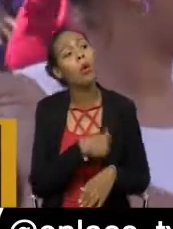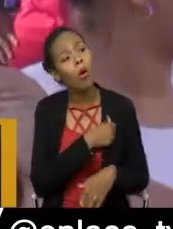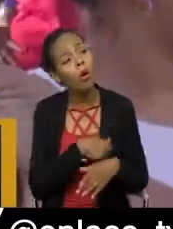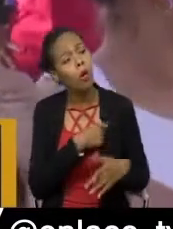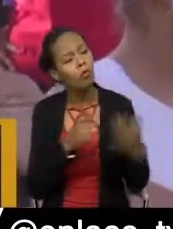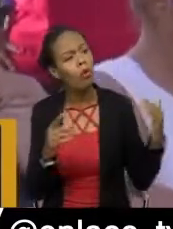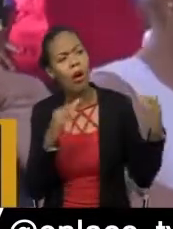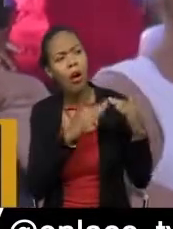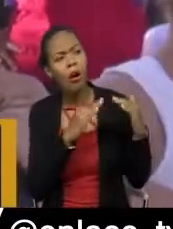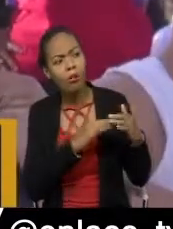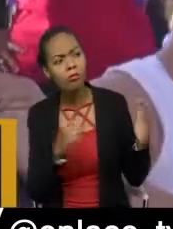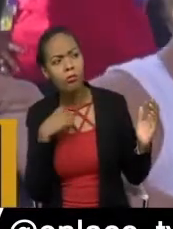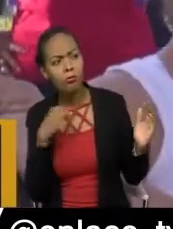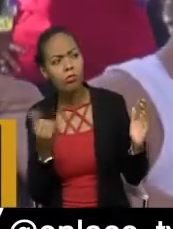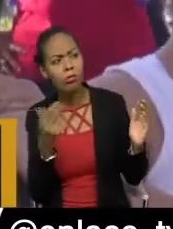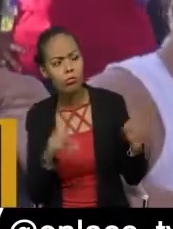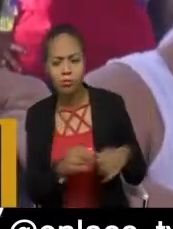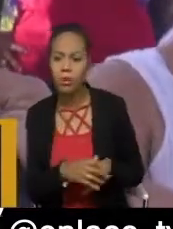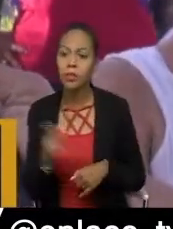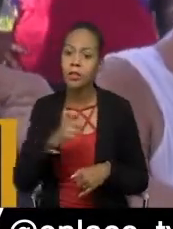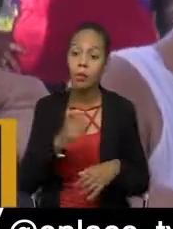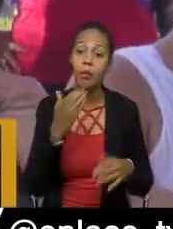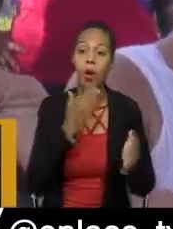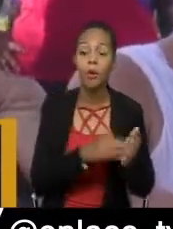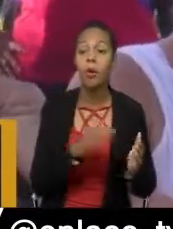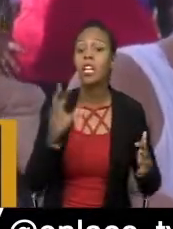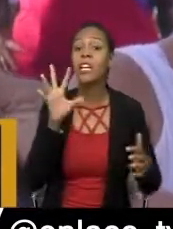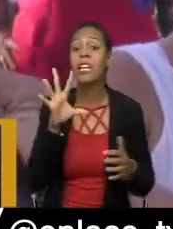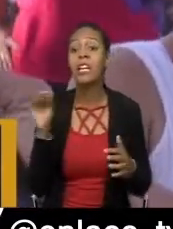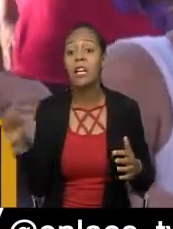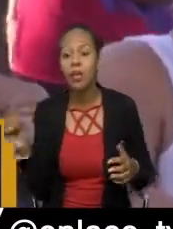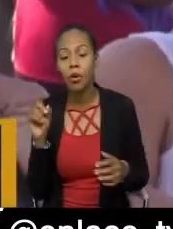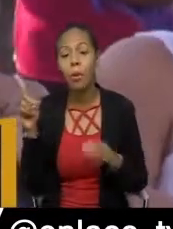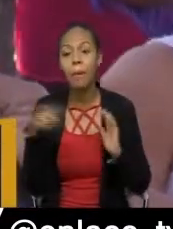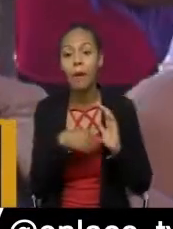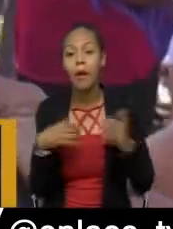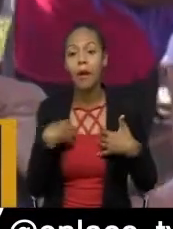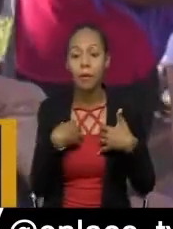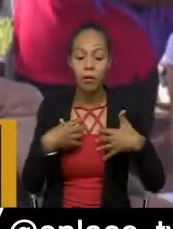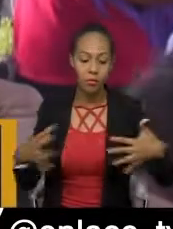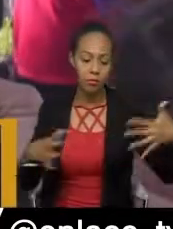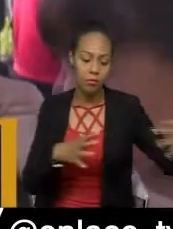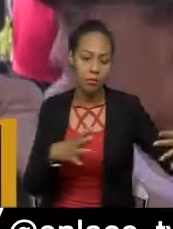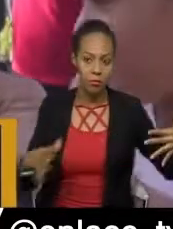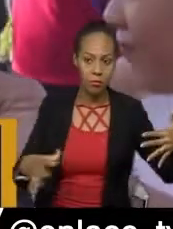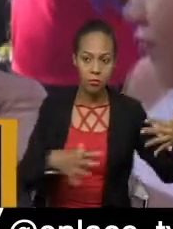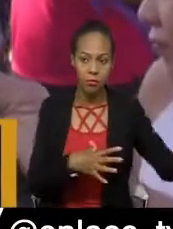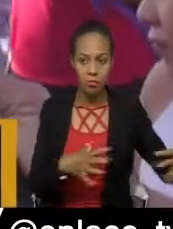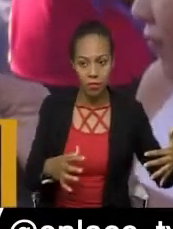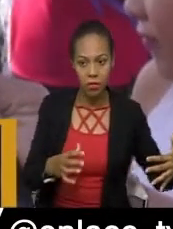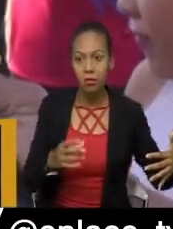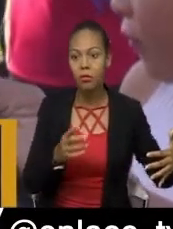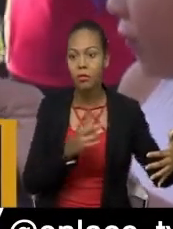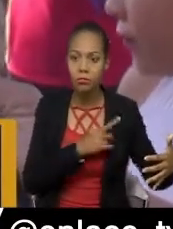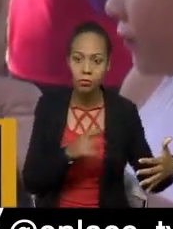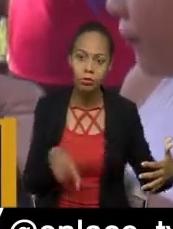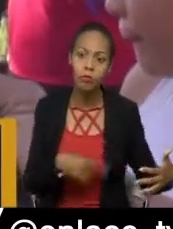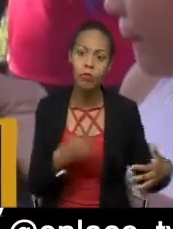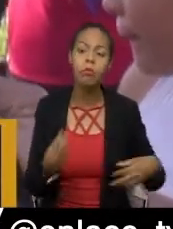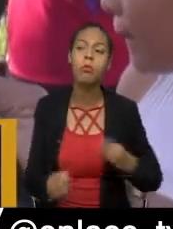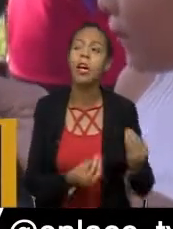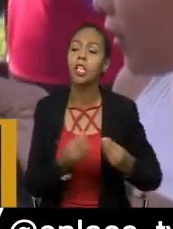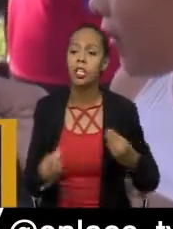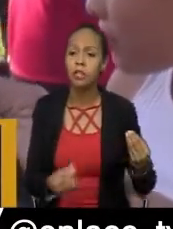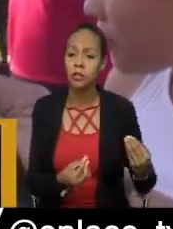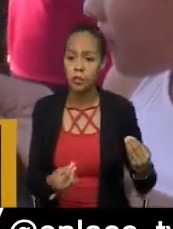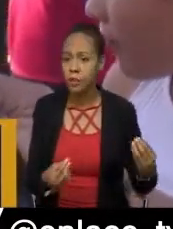que agrupar 500 o 1000 animales, que seguro la gente va a empezar a tirar camadas de animalitos a ese centro, y que no les vamos